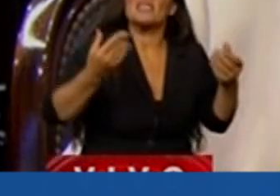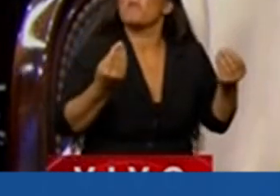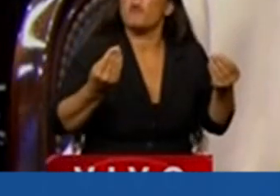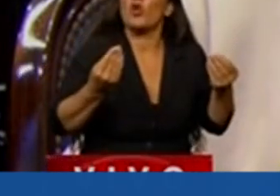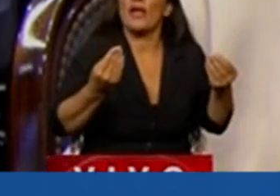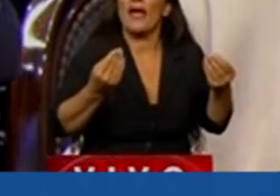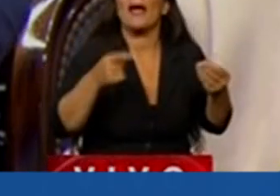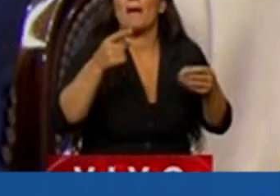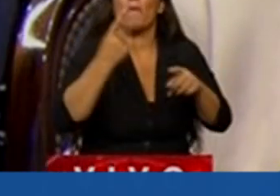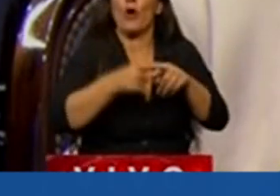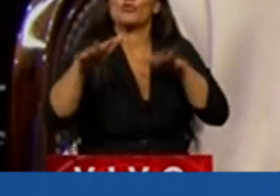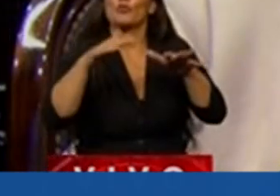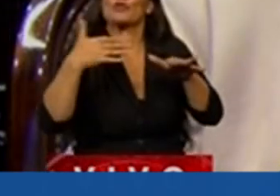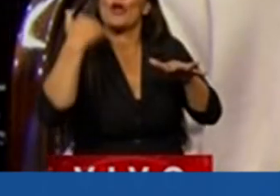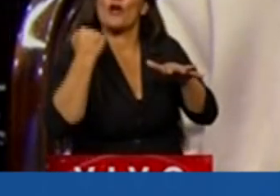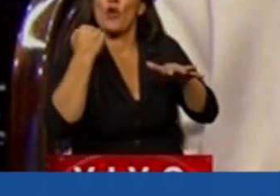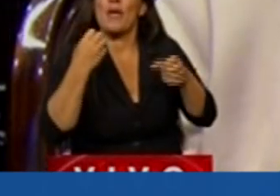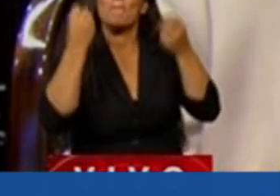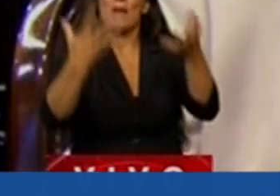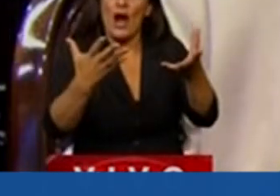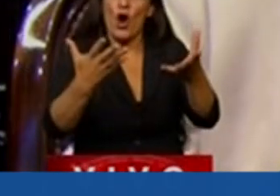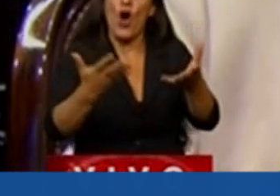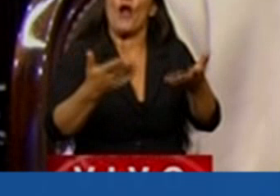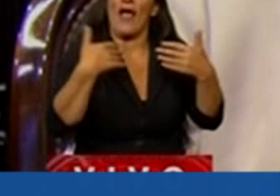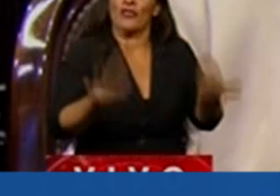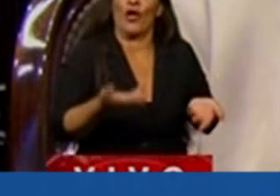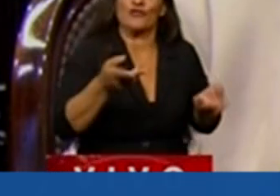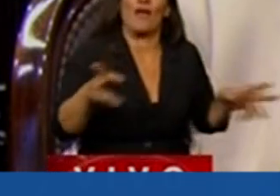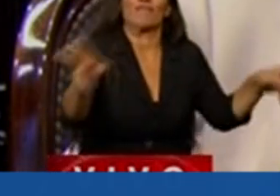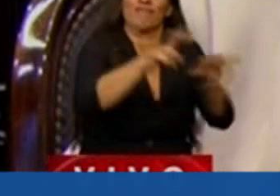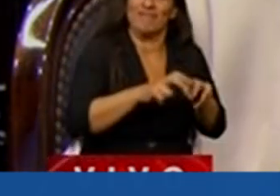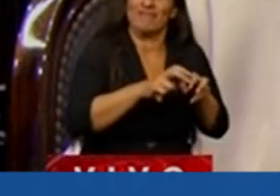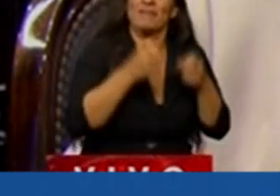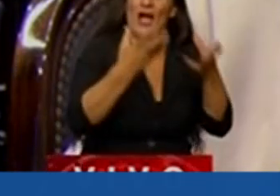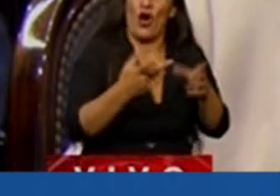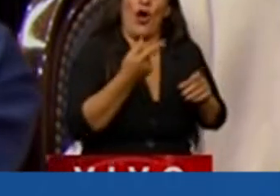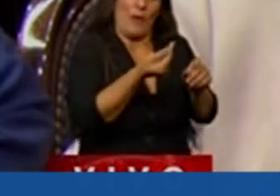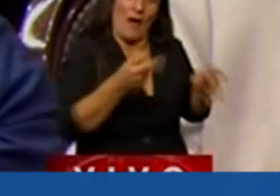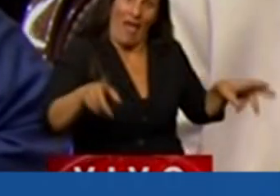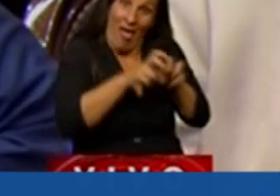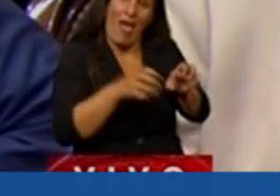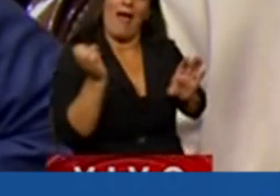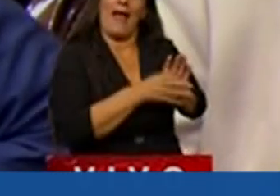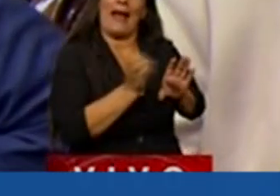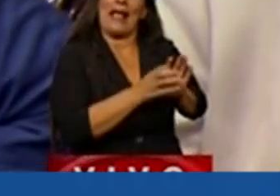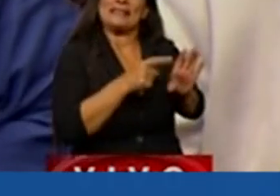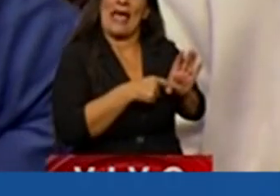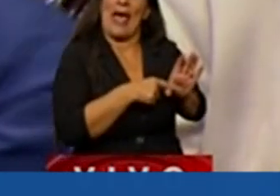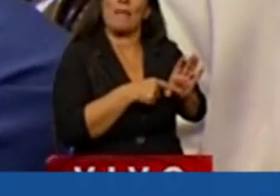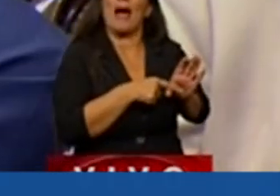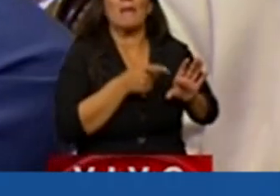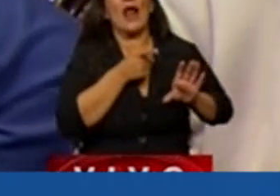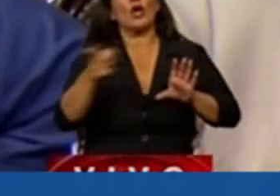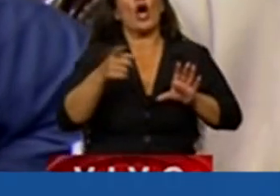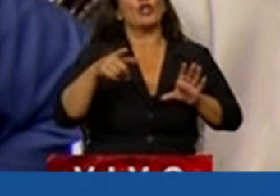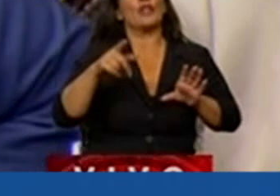consecuencia del aumento y del crecimiento de la economía. Vamos a recomponer reservas, porque recomponer reservas es la mejor política para luchar contra la